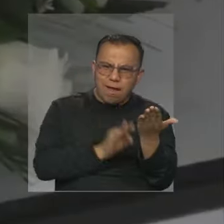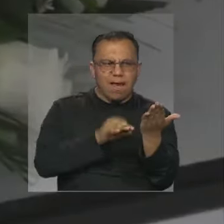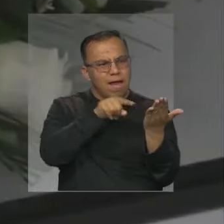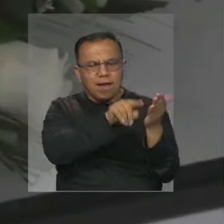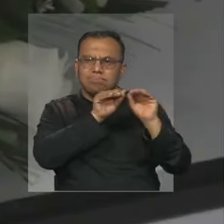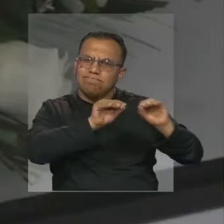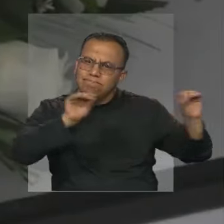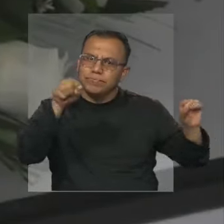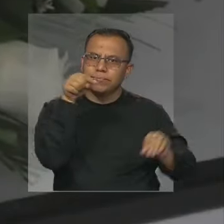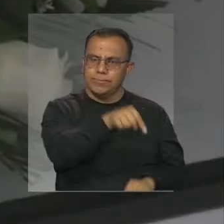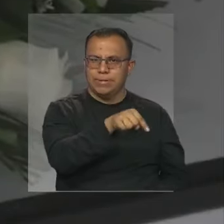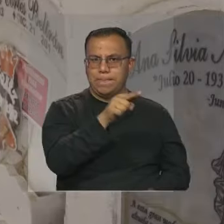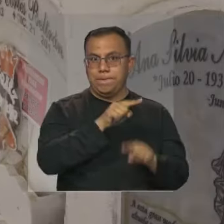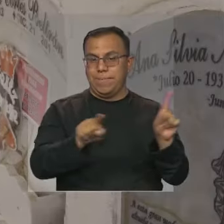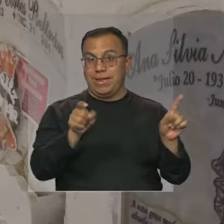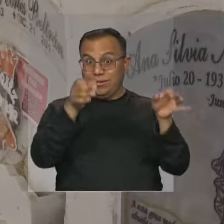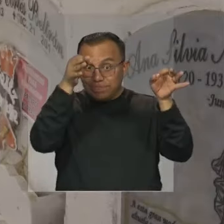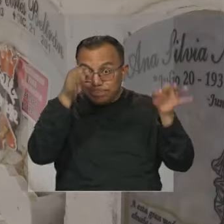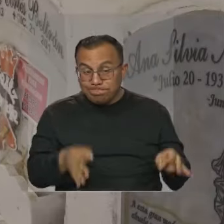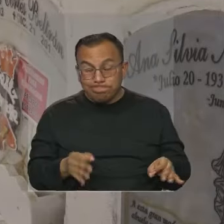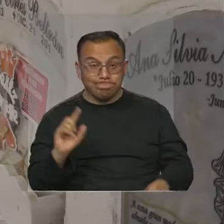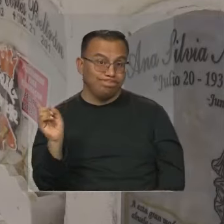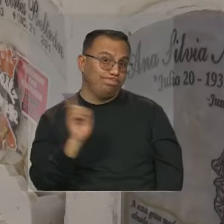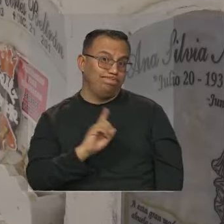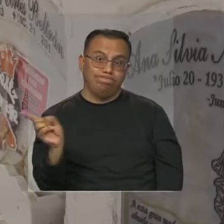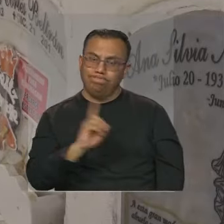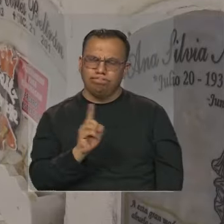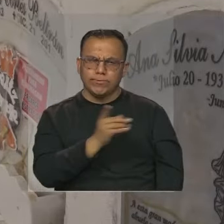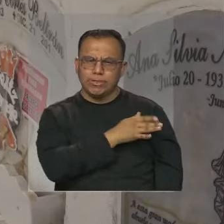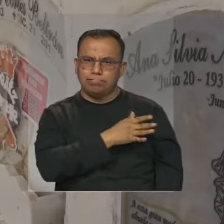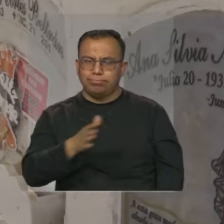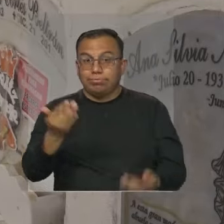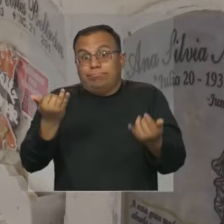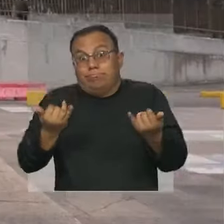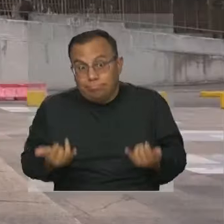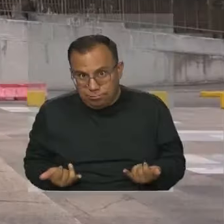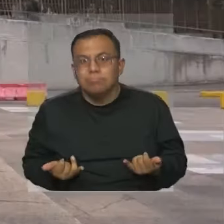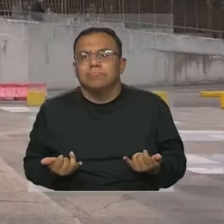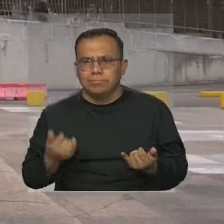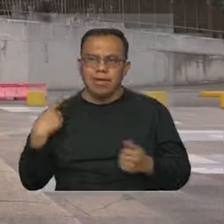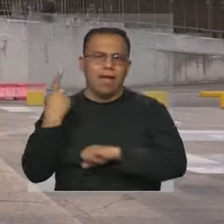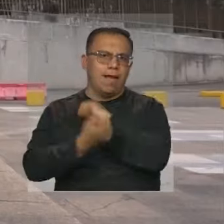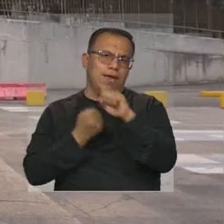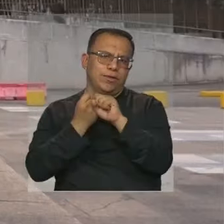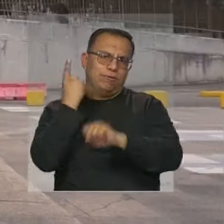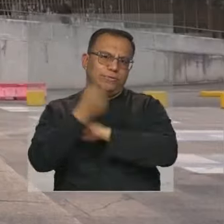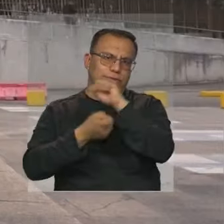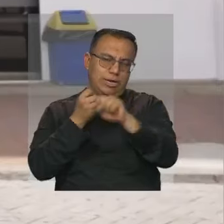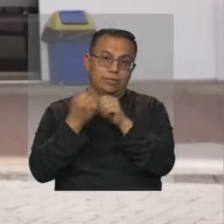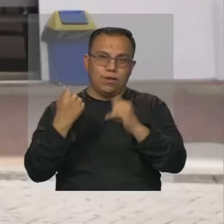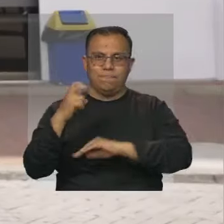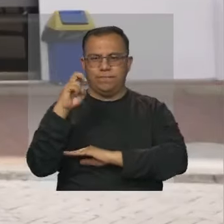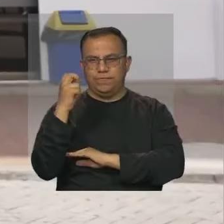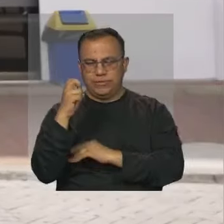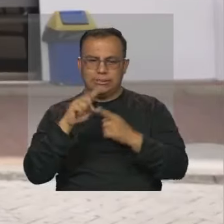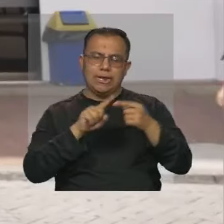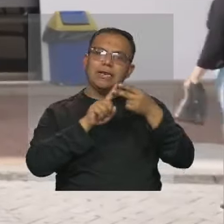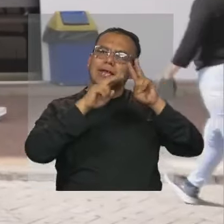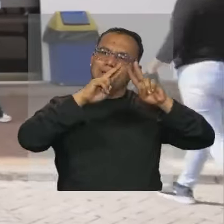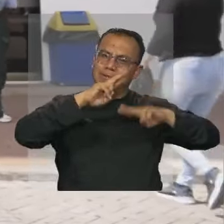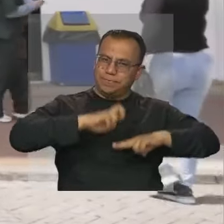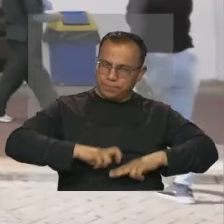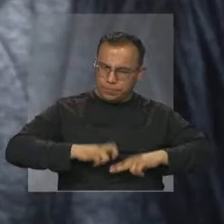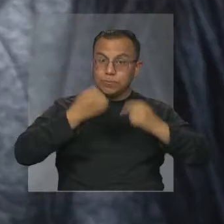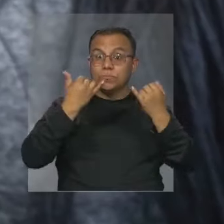allá. Pero la total certeza pues, se vino a aclarar hasta ahora, después de tantos años. De la mano de la Fiscalía y de Medicina